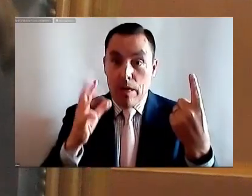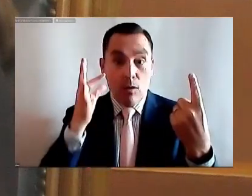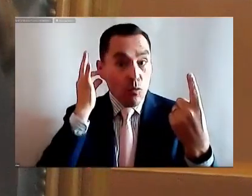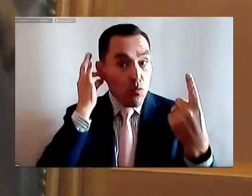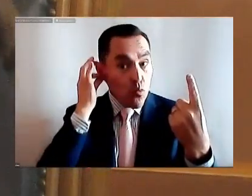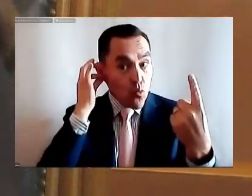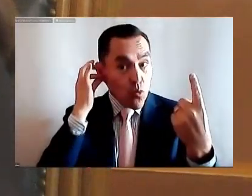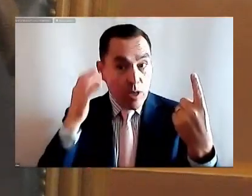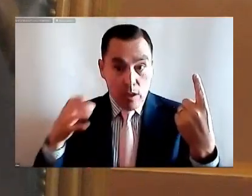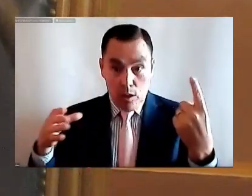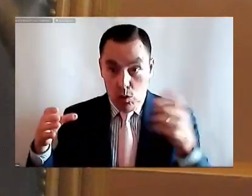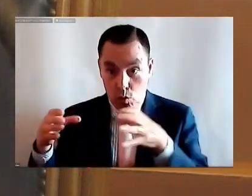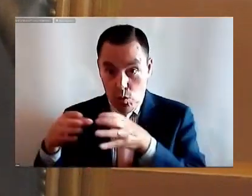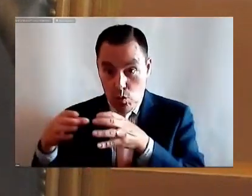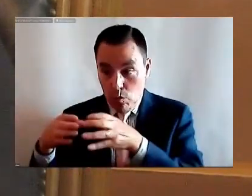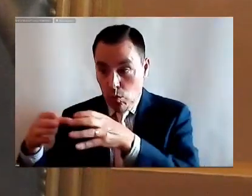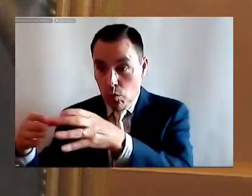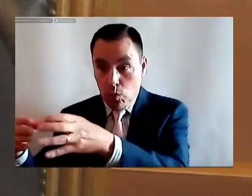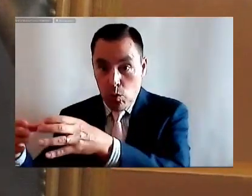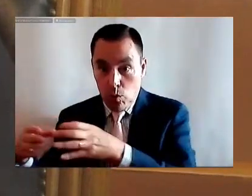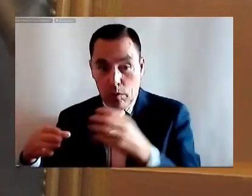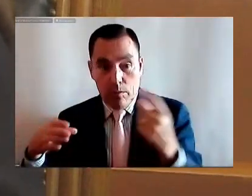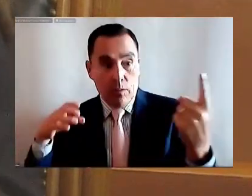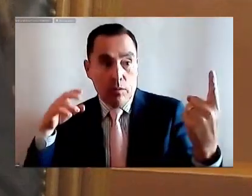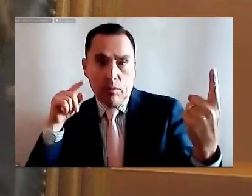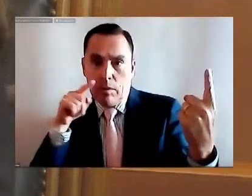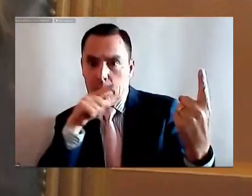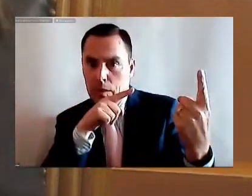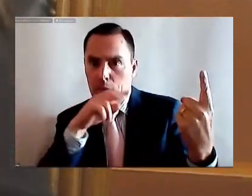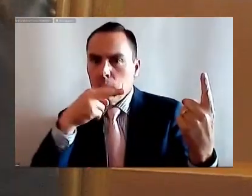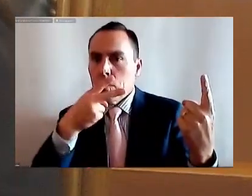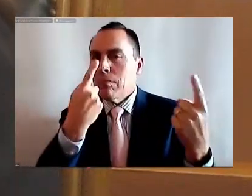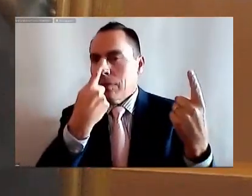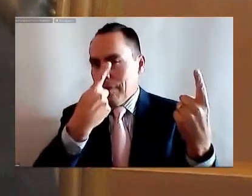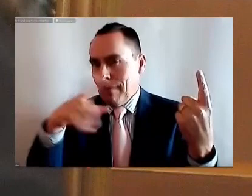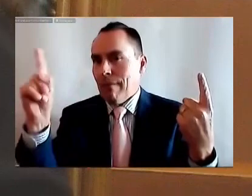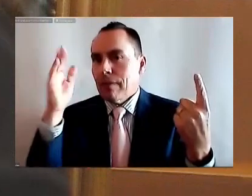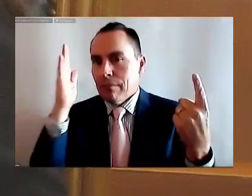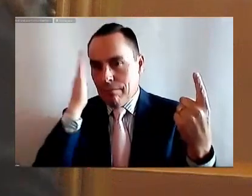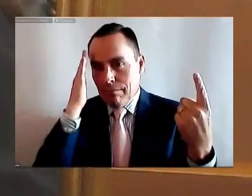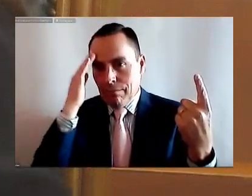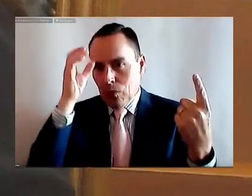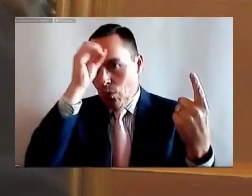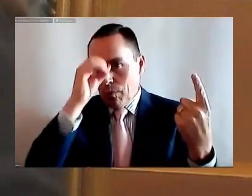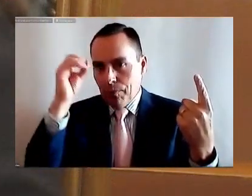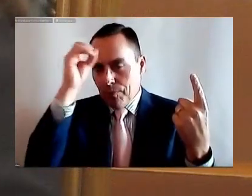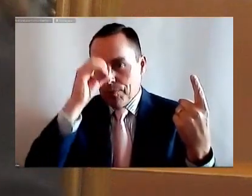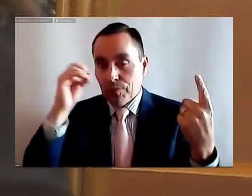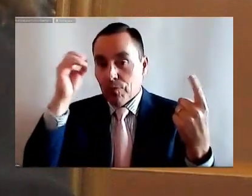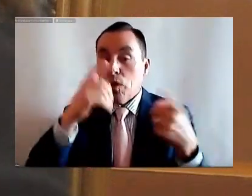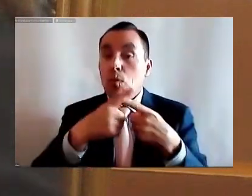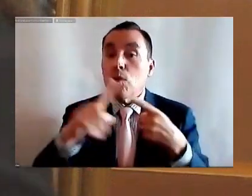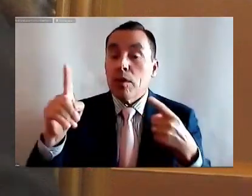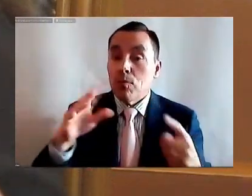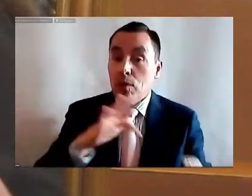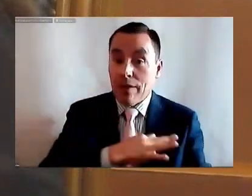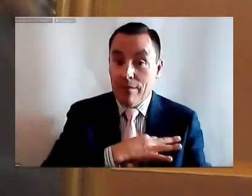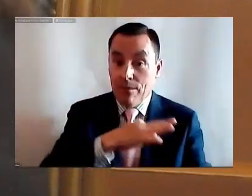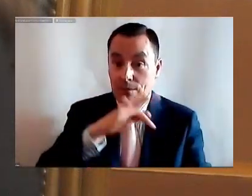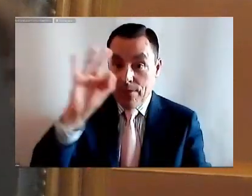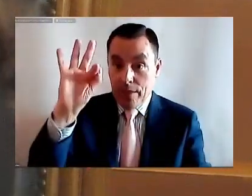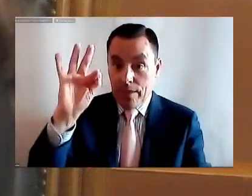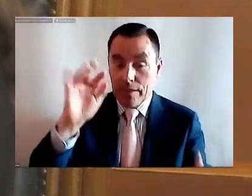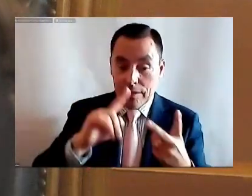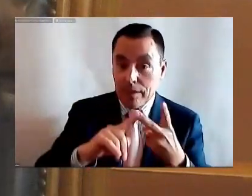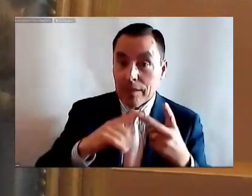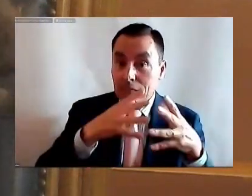el feminismo norteamericano tiene una corriente opositora en Francia fundamentalmente, y que existen esas disputas,